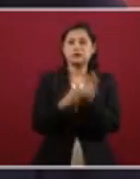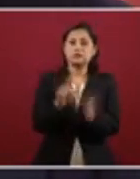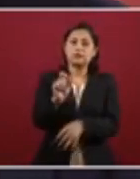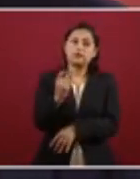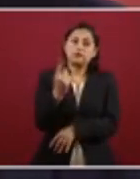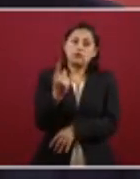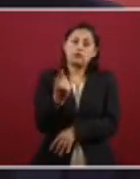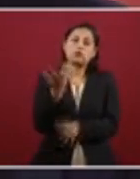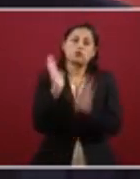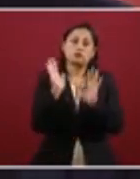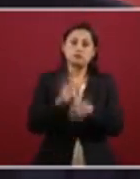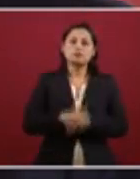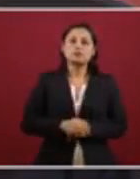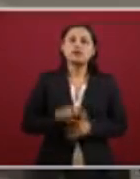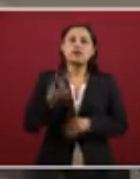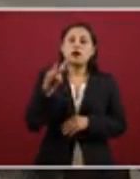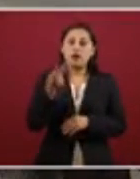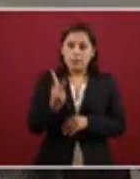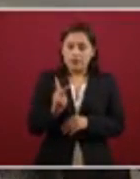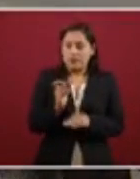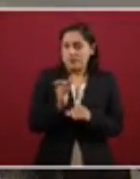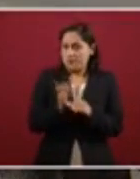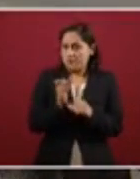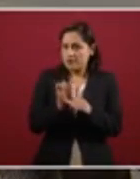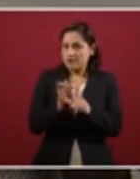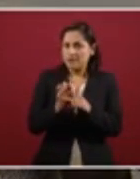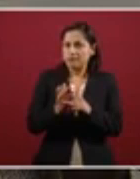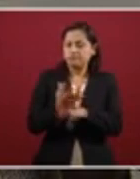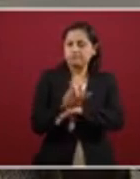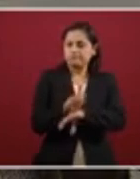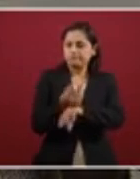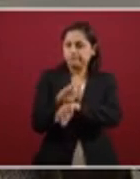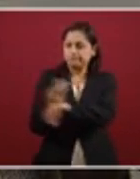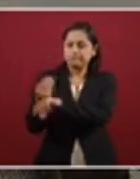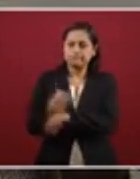2021. Pero el grueso de la reconstrucción estamos pretendiendo